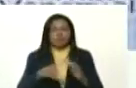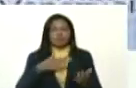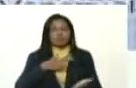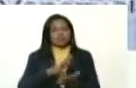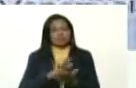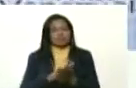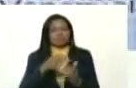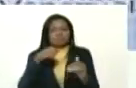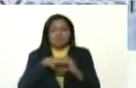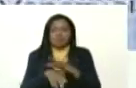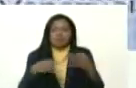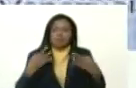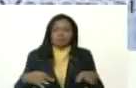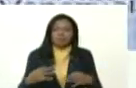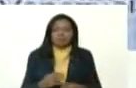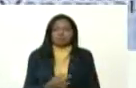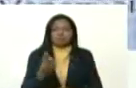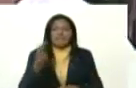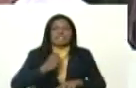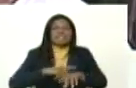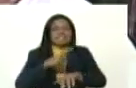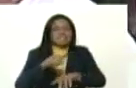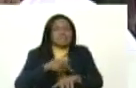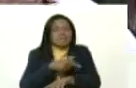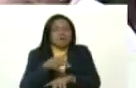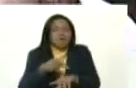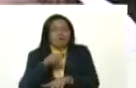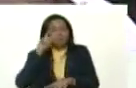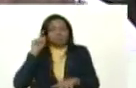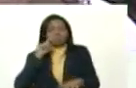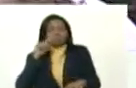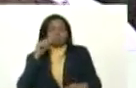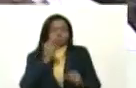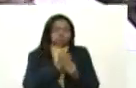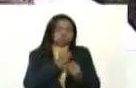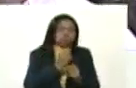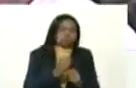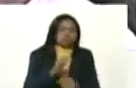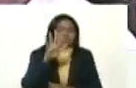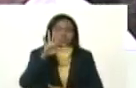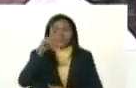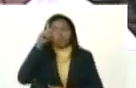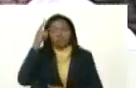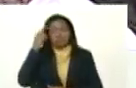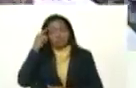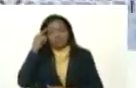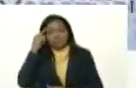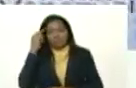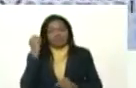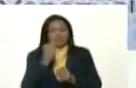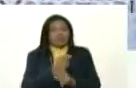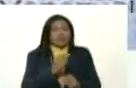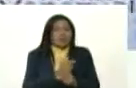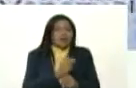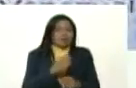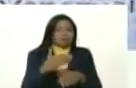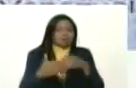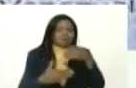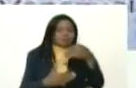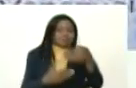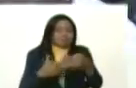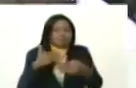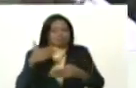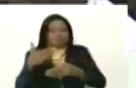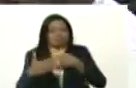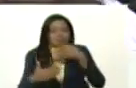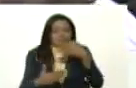Y parí naturalmente. ¿Cuánto duró el parto? ¿Cuántas horas? Yo tuve 5 días de proceso de parto. ¿Naguará